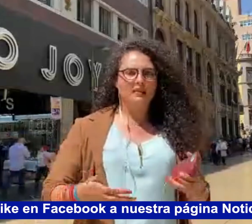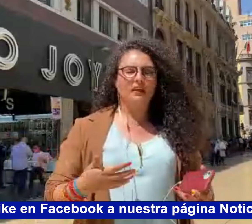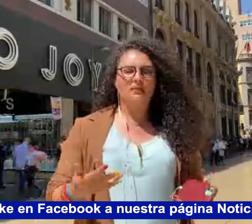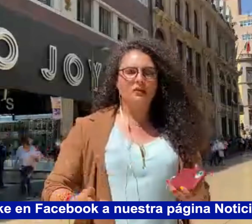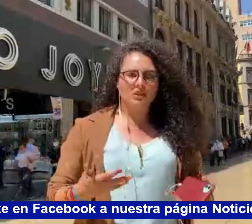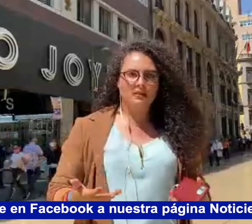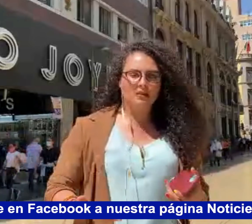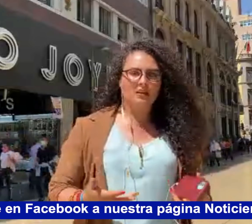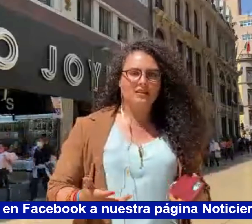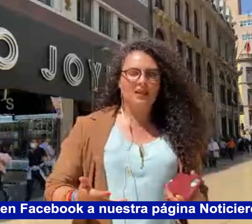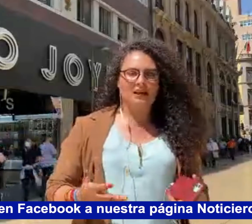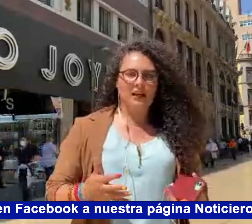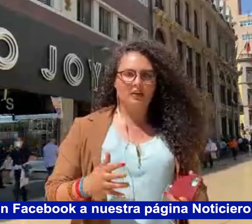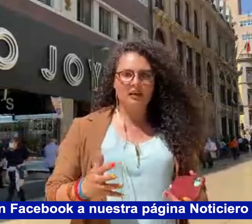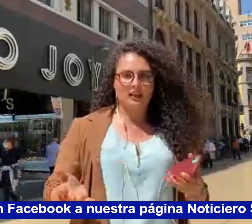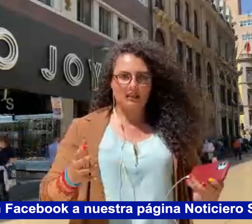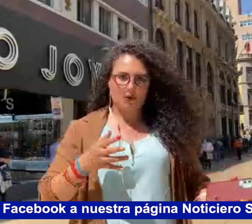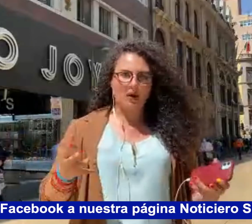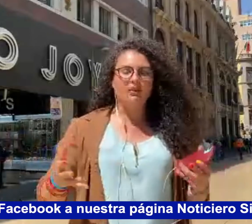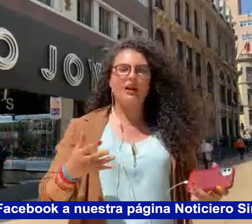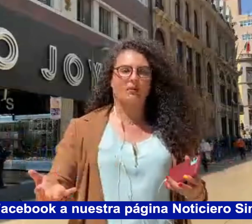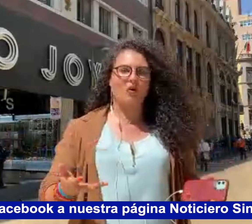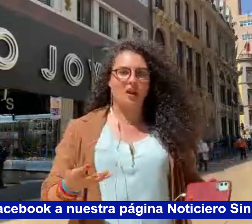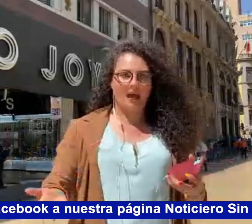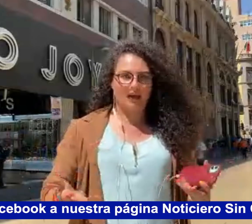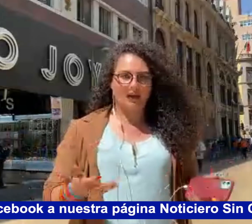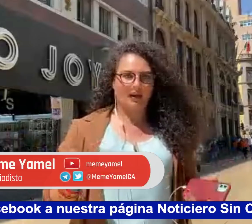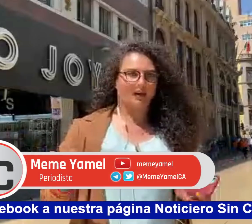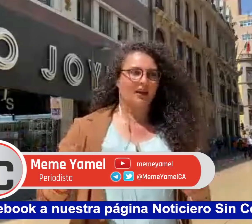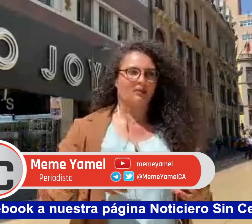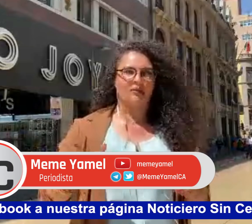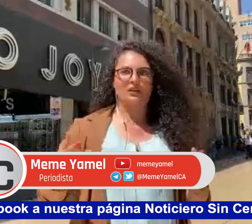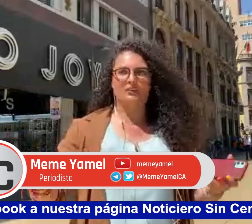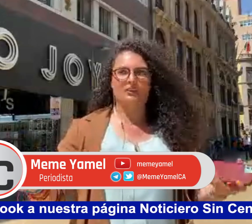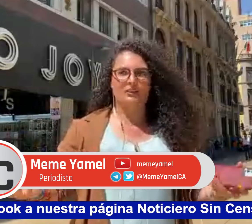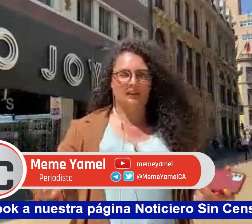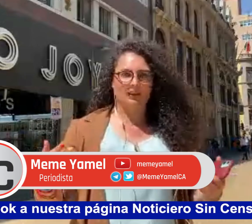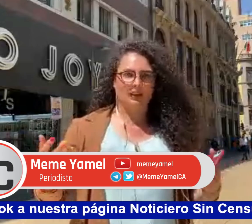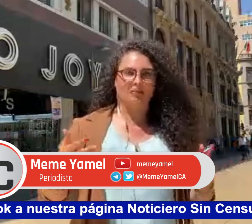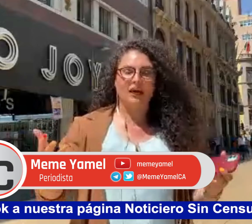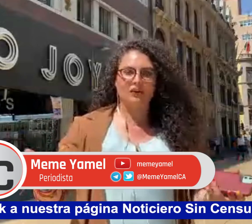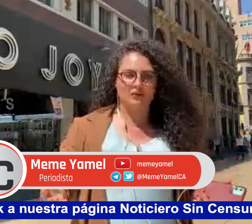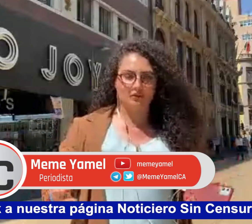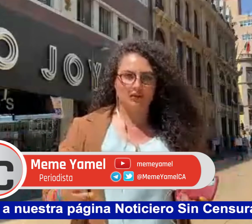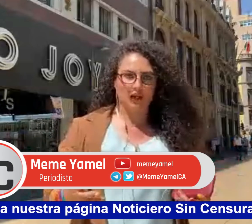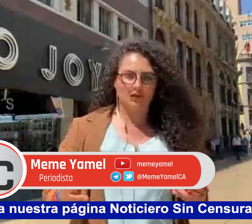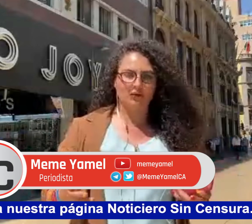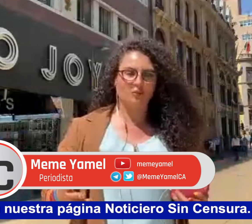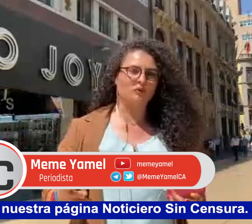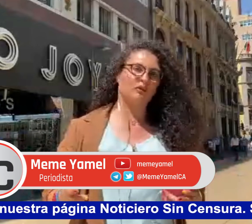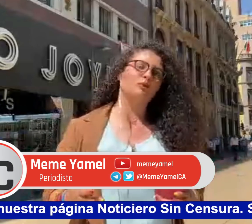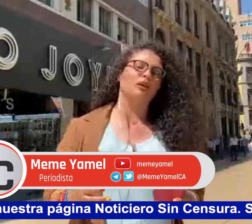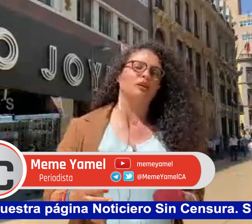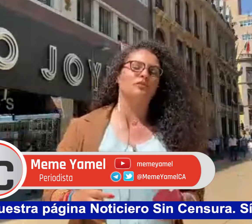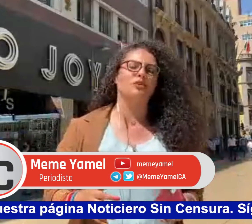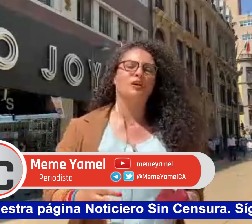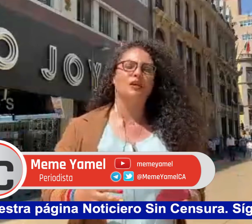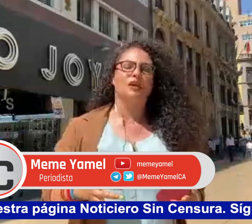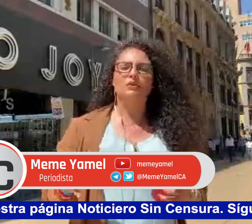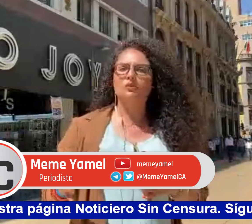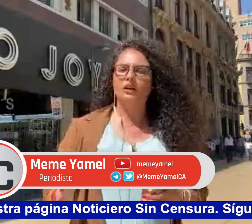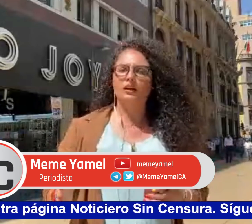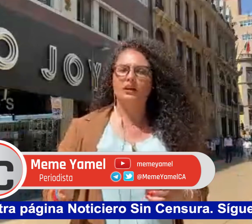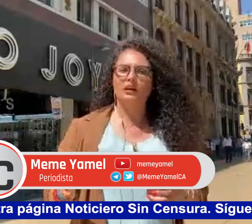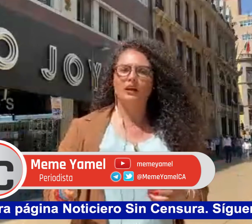parece que muchas veces no les queda claro y le están jugando a la bola, a la bolita de quemados, algunos medios de comunicación,